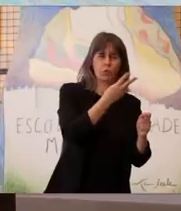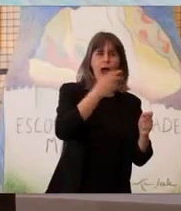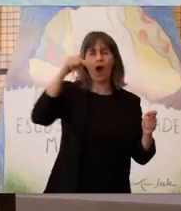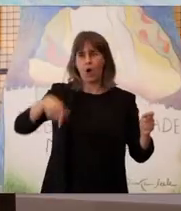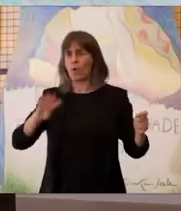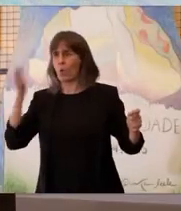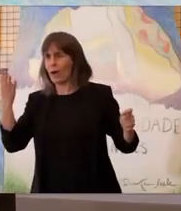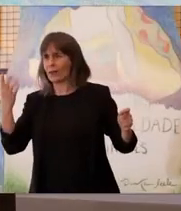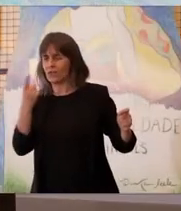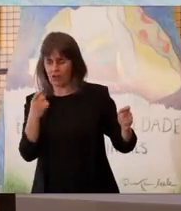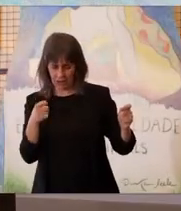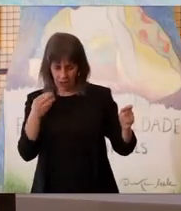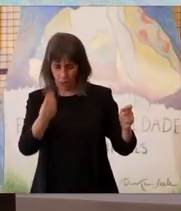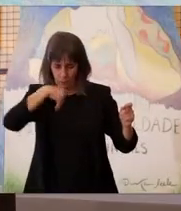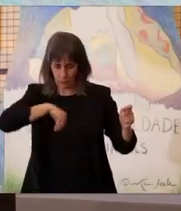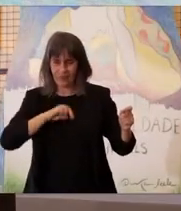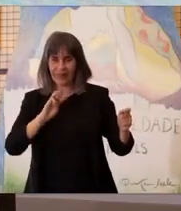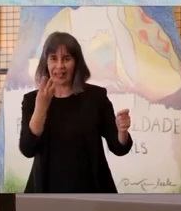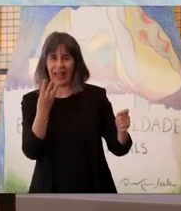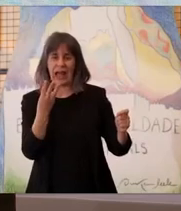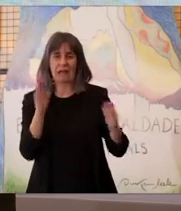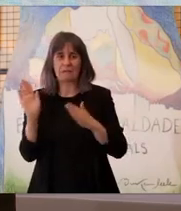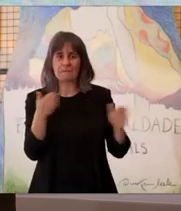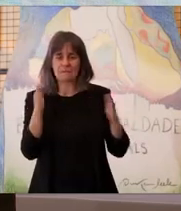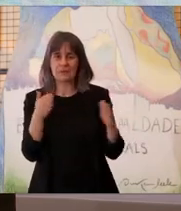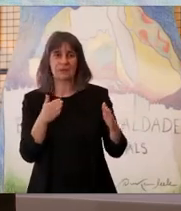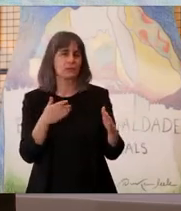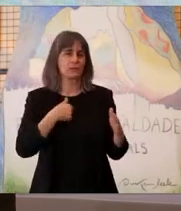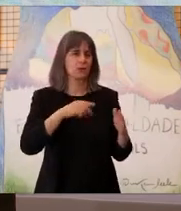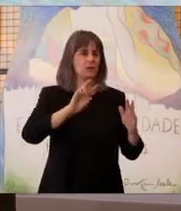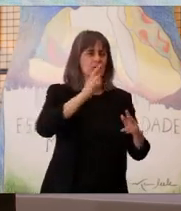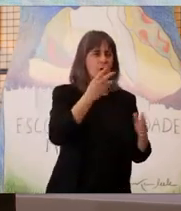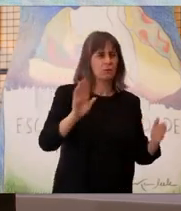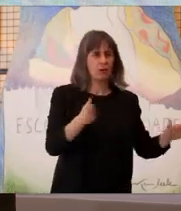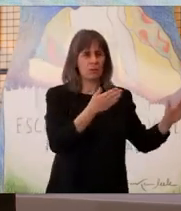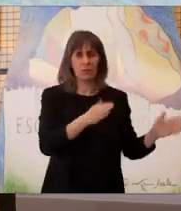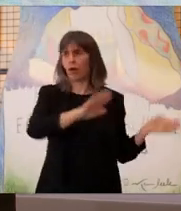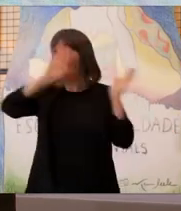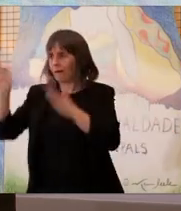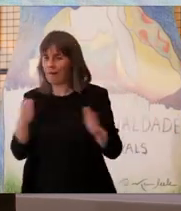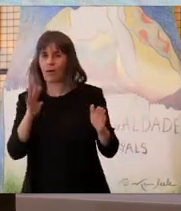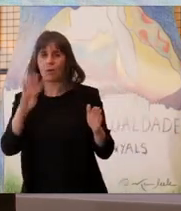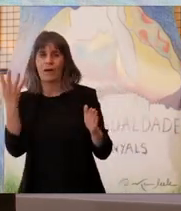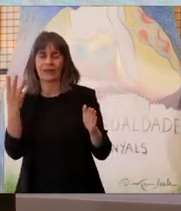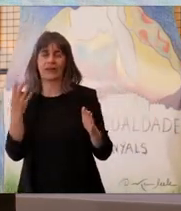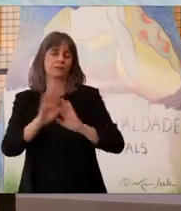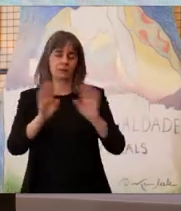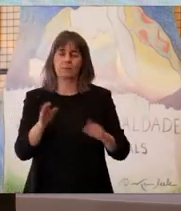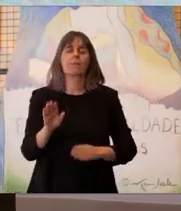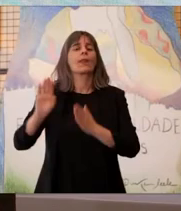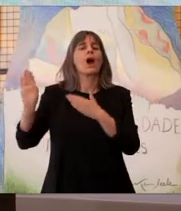medio o sea eso Lo noto mucho No esa para mí es la segunda y pasamos a la cuarta Bueno pues la tercera o la de los 70